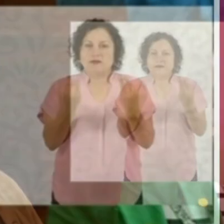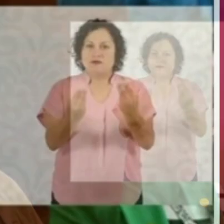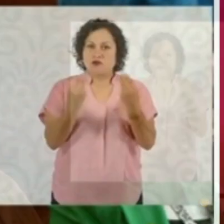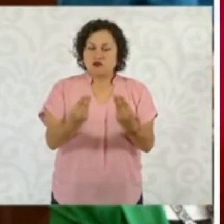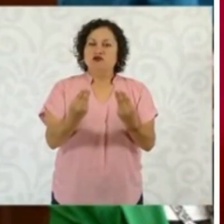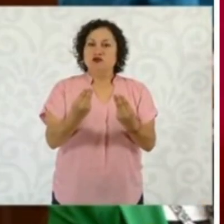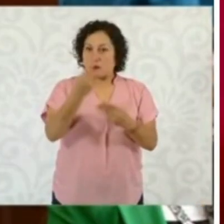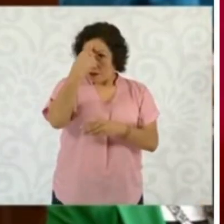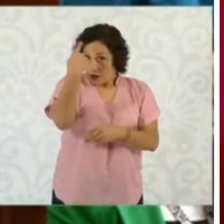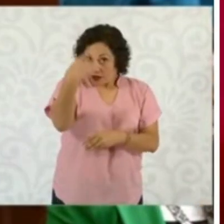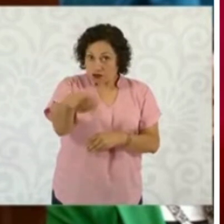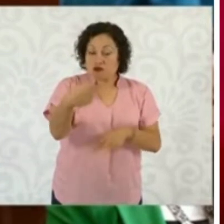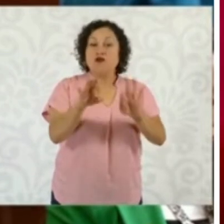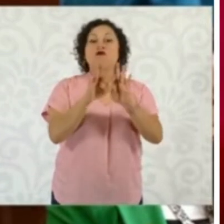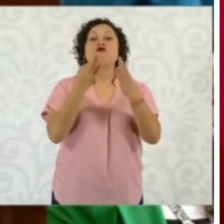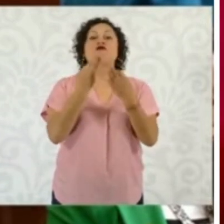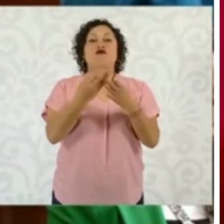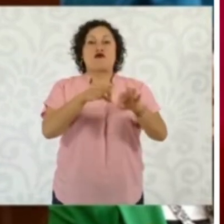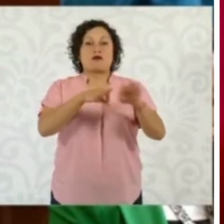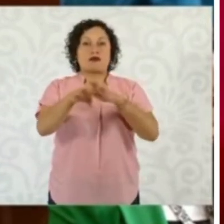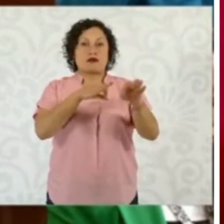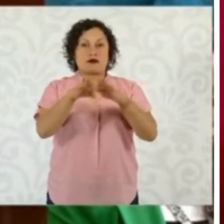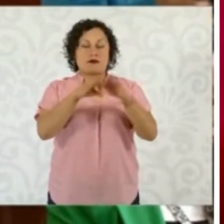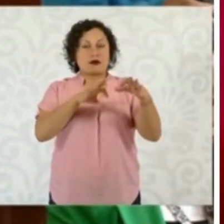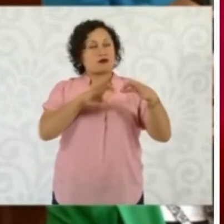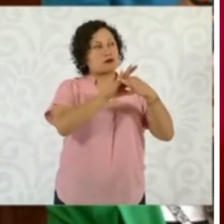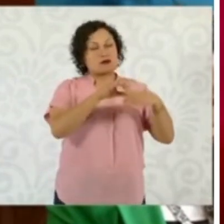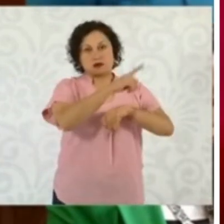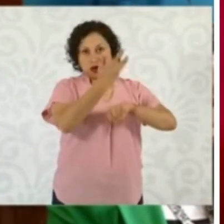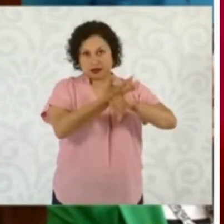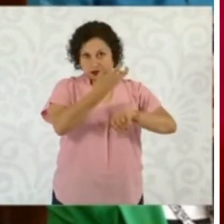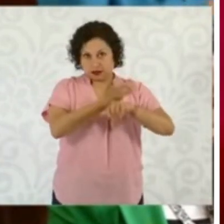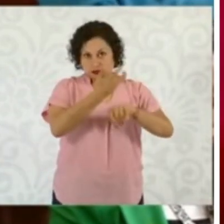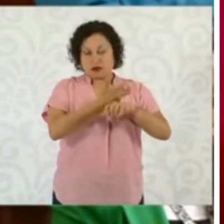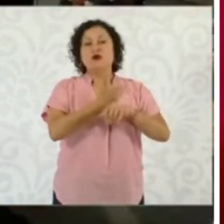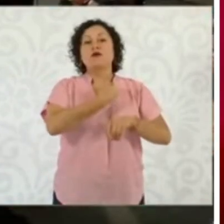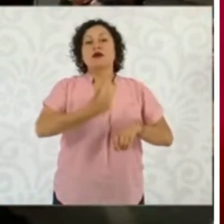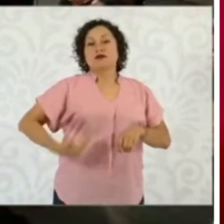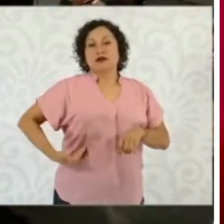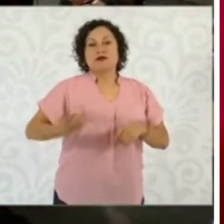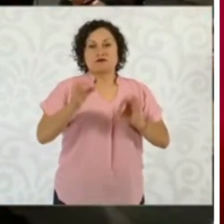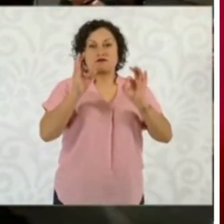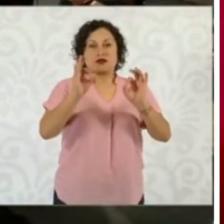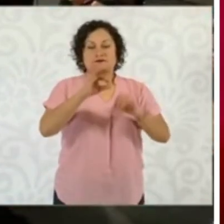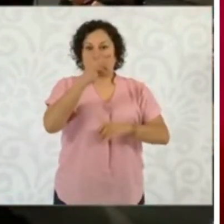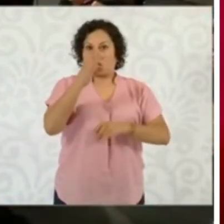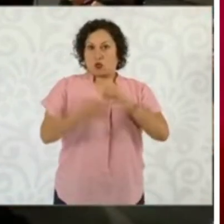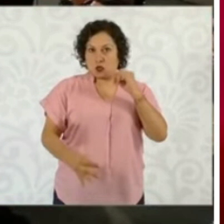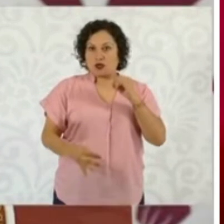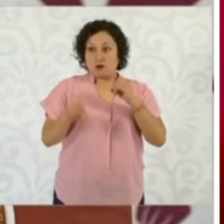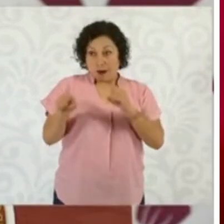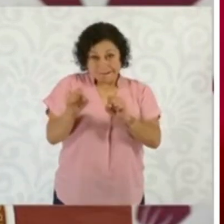usted, Presidenta, está llevando su relación con el gobierno de Estados Unidos y el presidente Trump. Y por último, dado los resultados